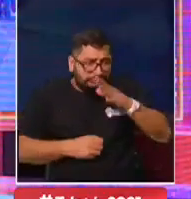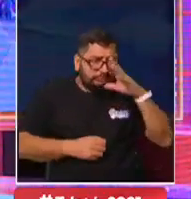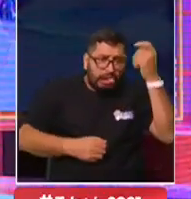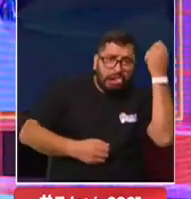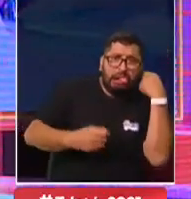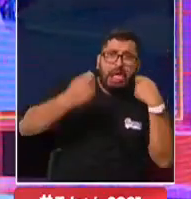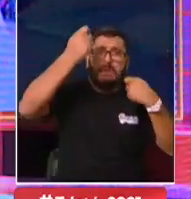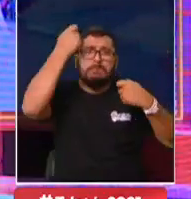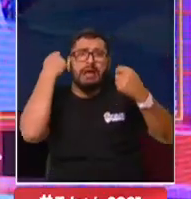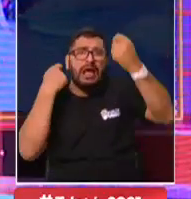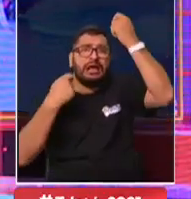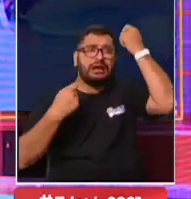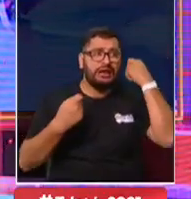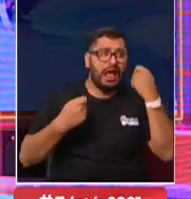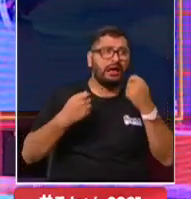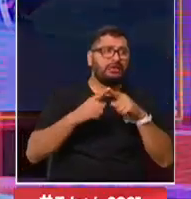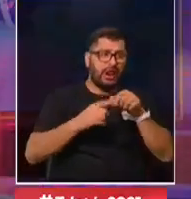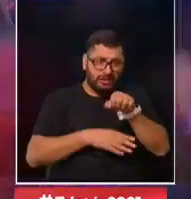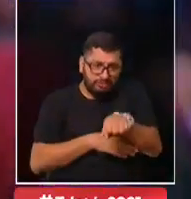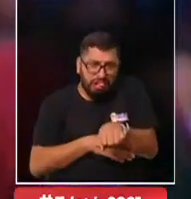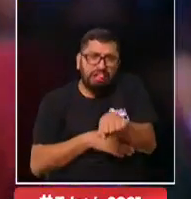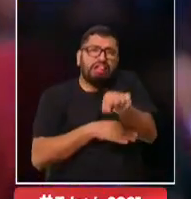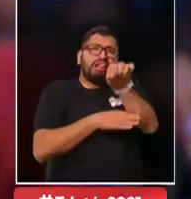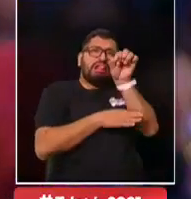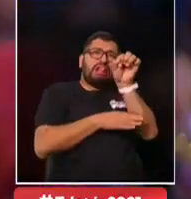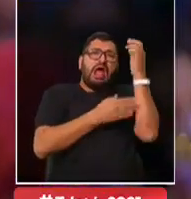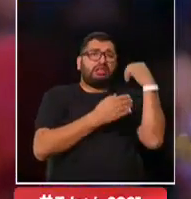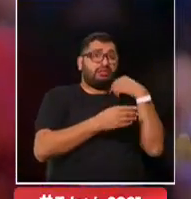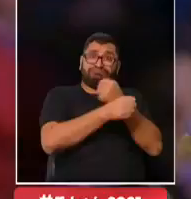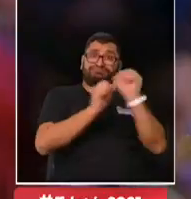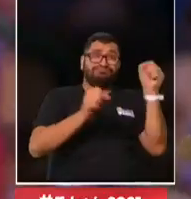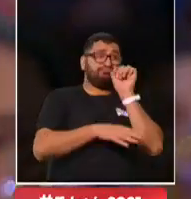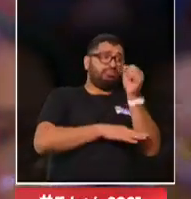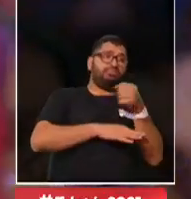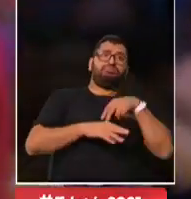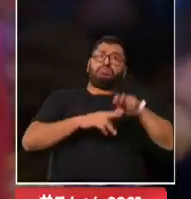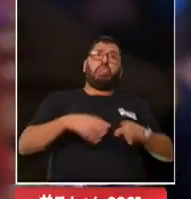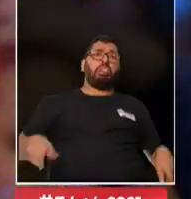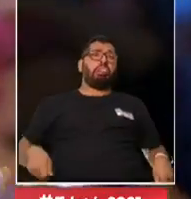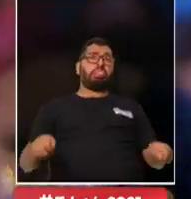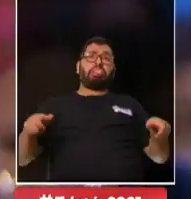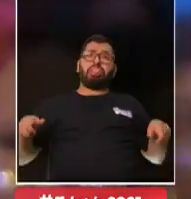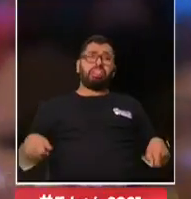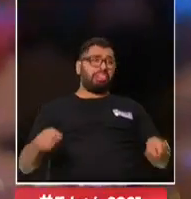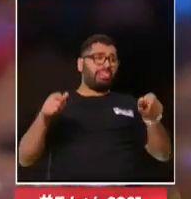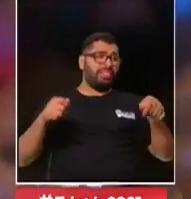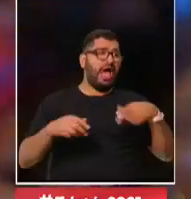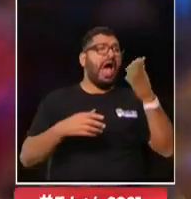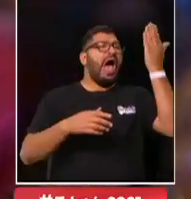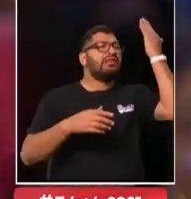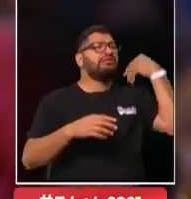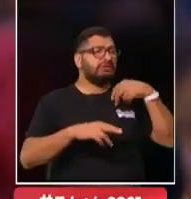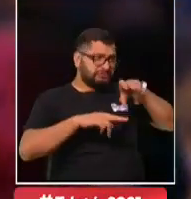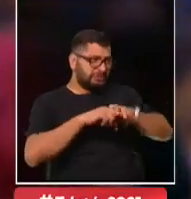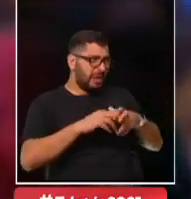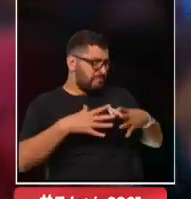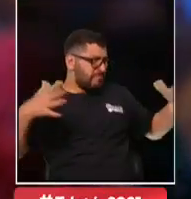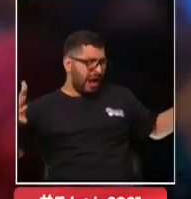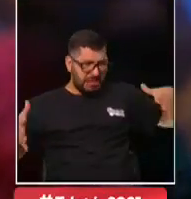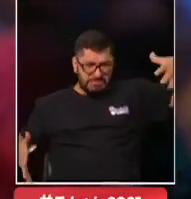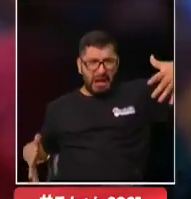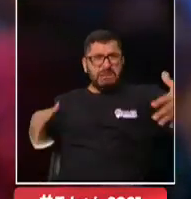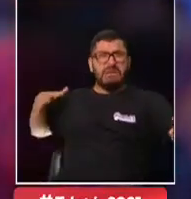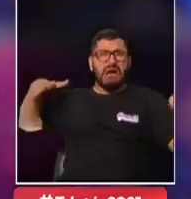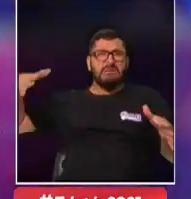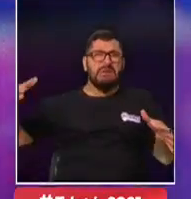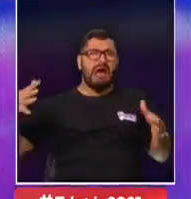sentarme en esta silla. Tenía una silla mucho más grande. Entonces la Teletón de verdad que me enseñó